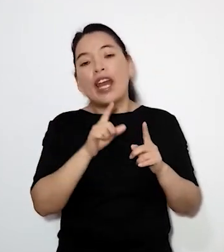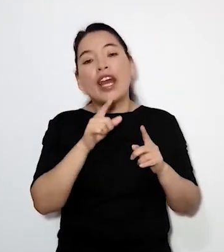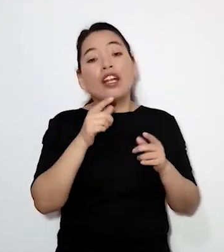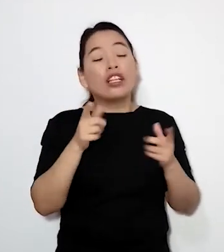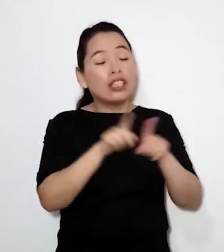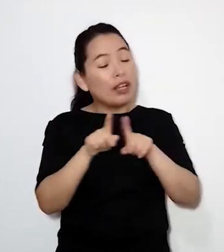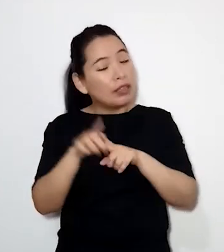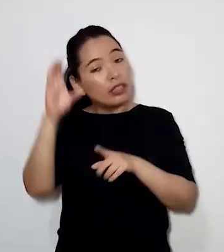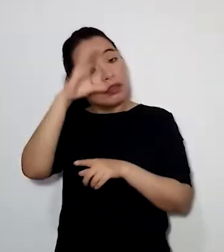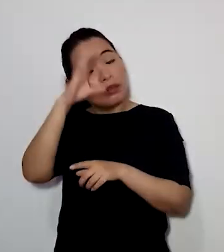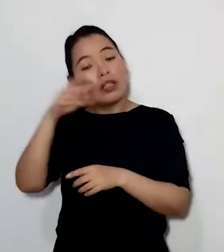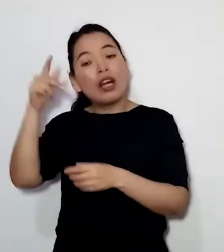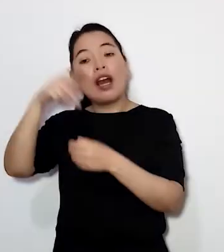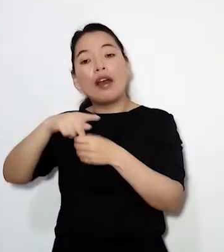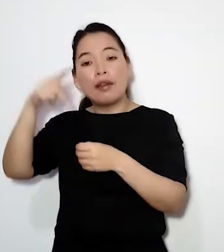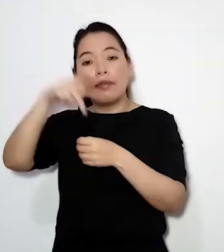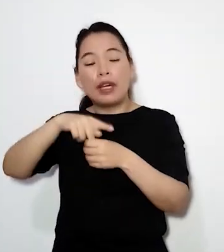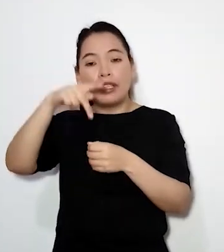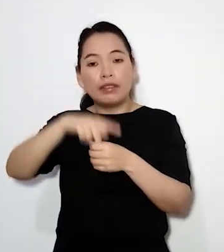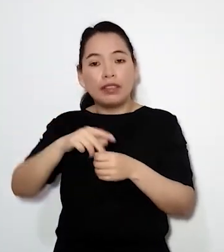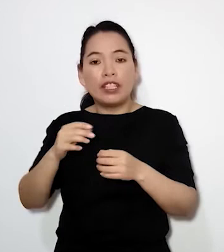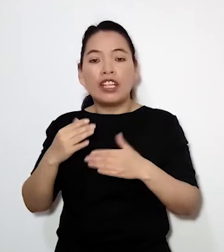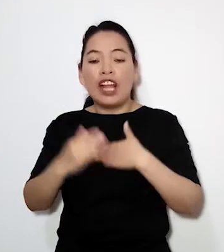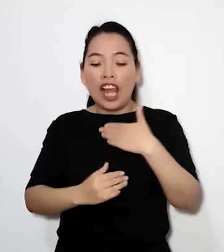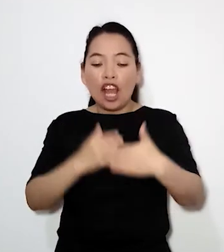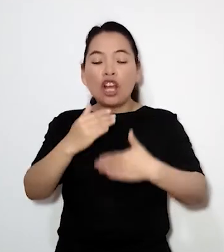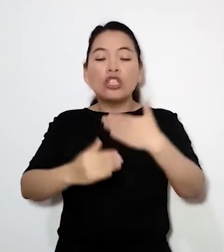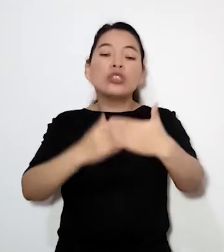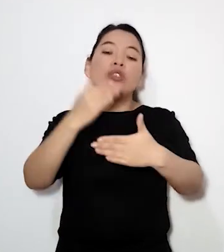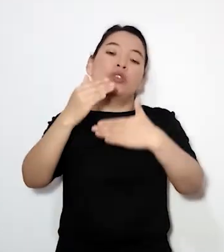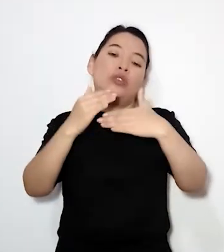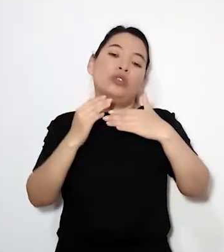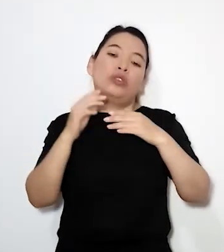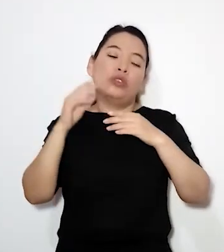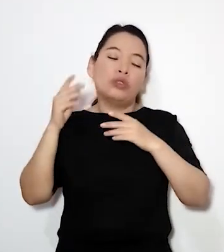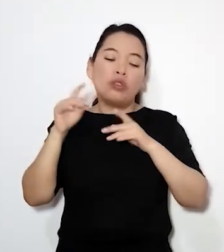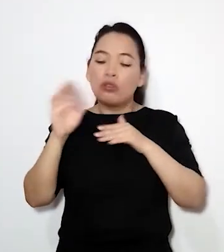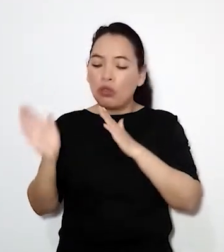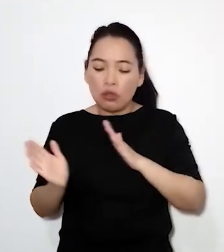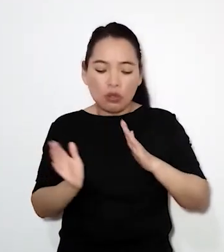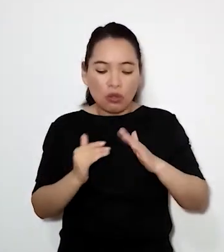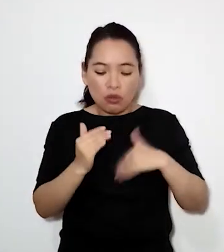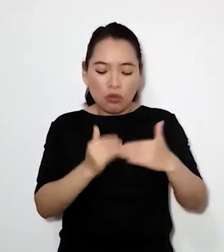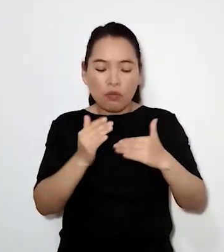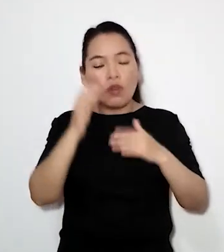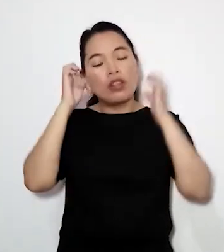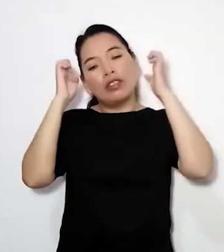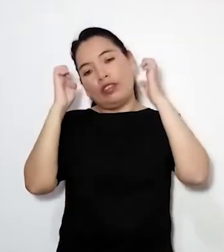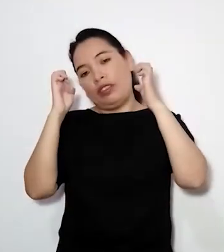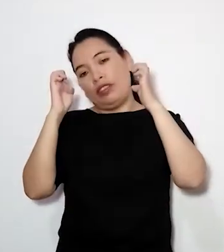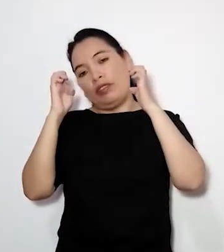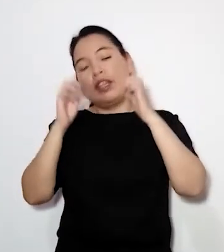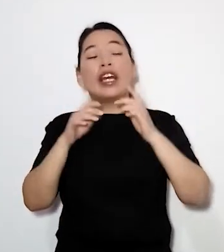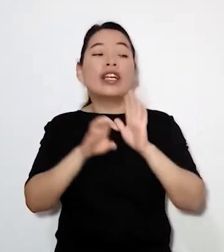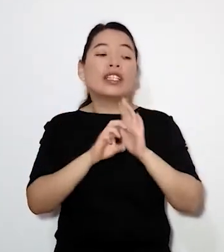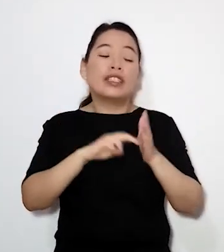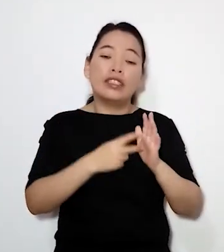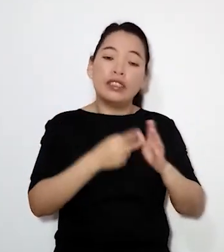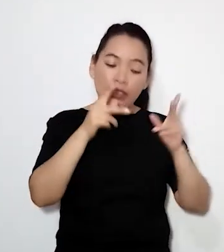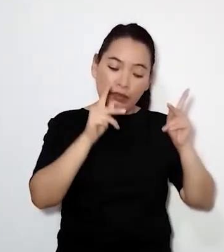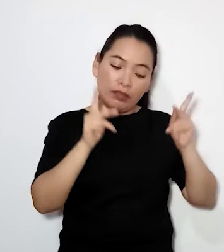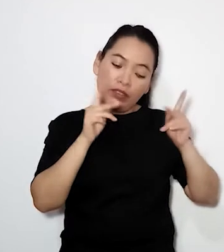en la construcción de sus procesos educativos. O sea, lo que vemos es que los estudiantes con y sin discapacidad, con discapacidad, son una